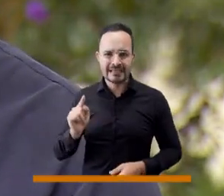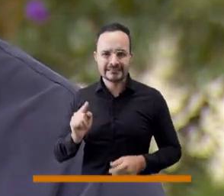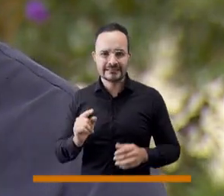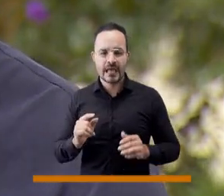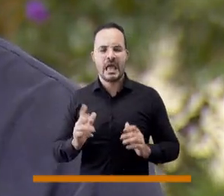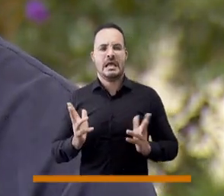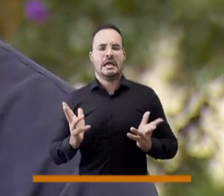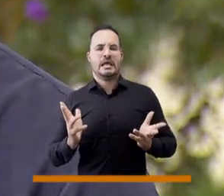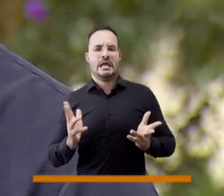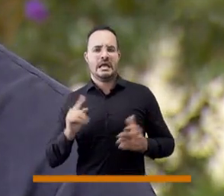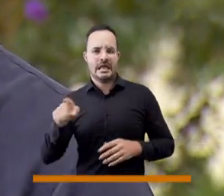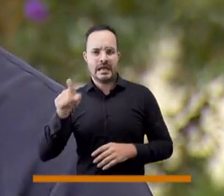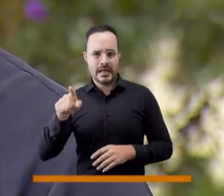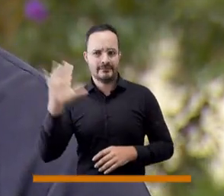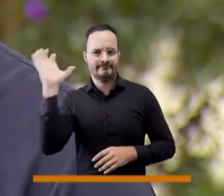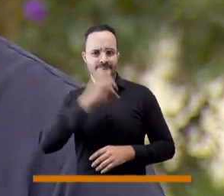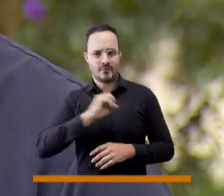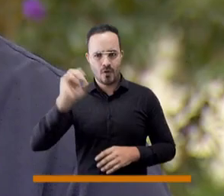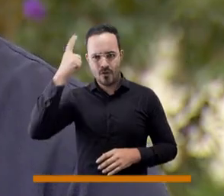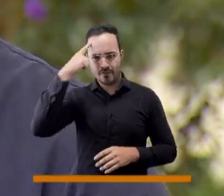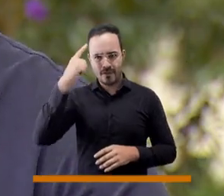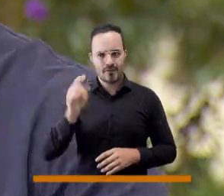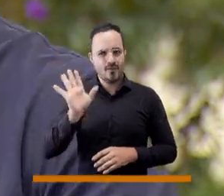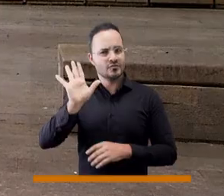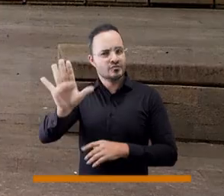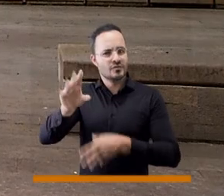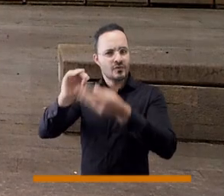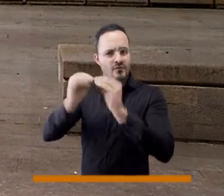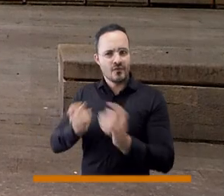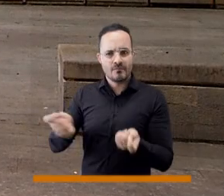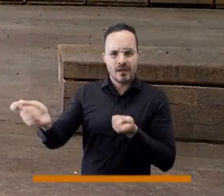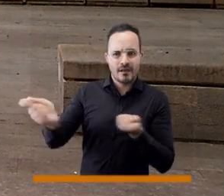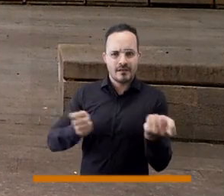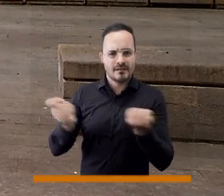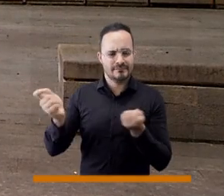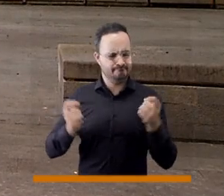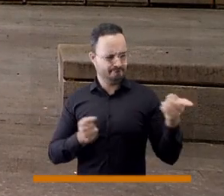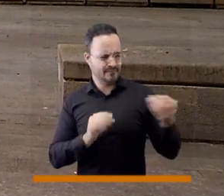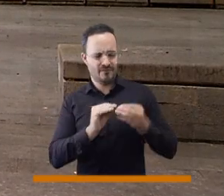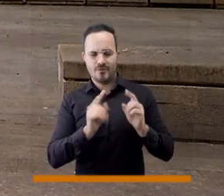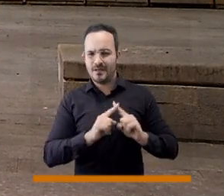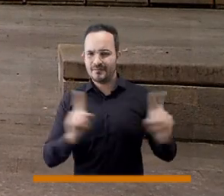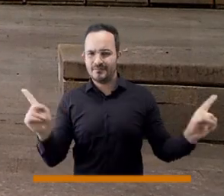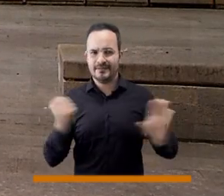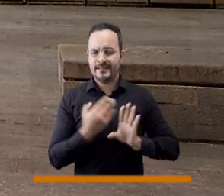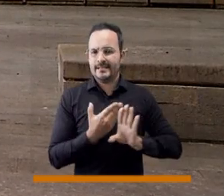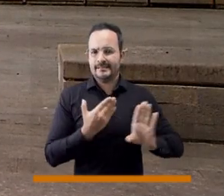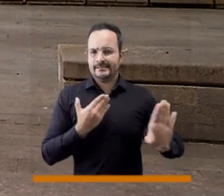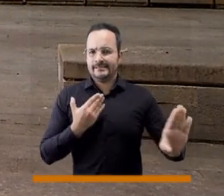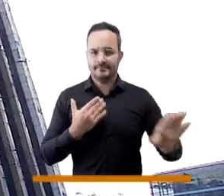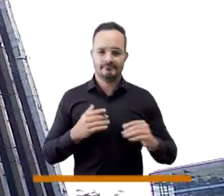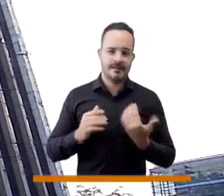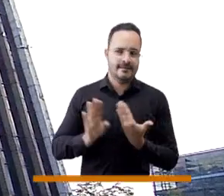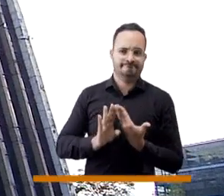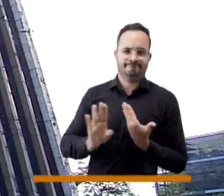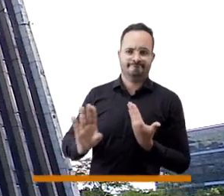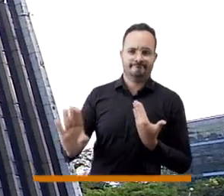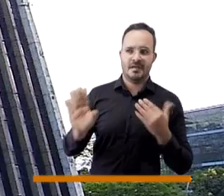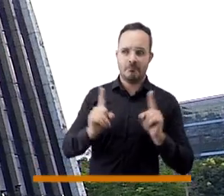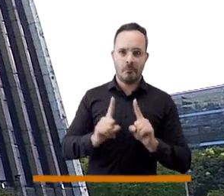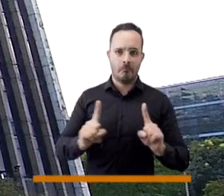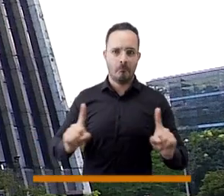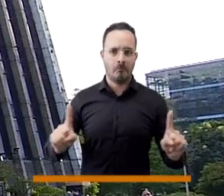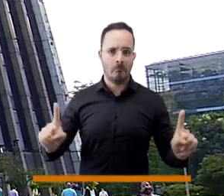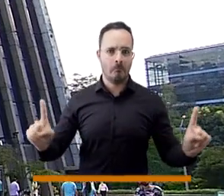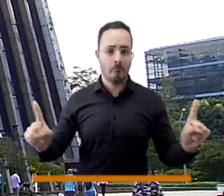a marcar, digamos, una distancia entre el estilo de gobierno de Aníbal Gaviria y el de